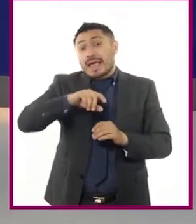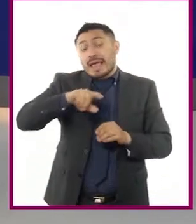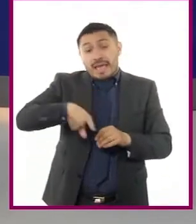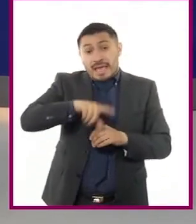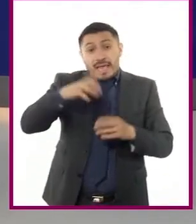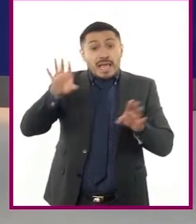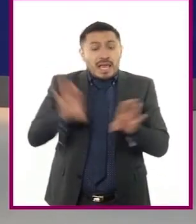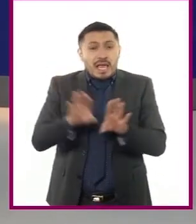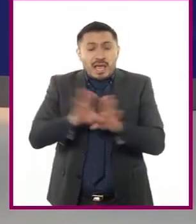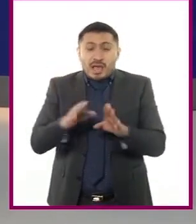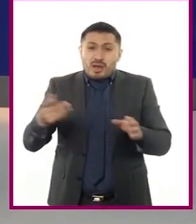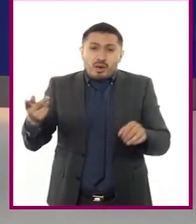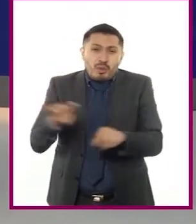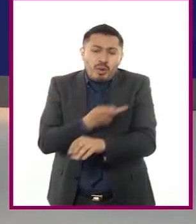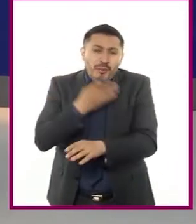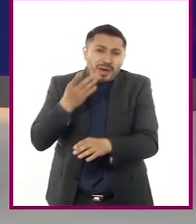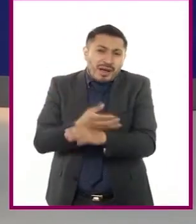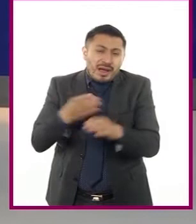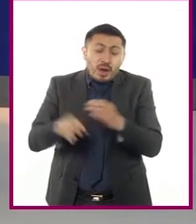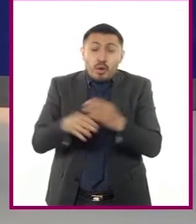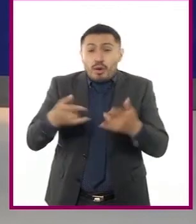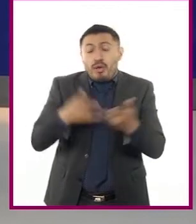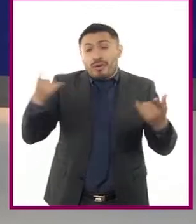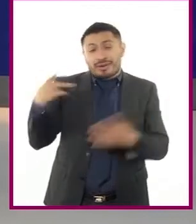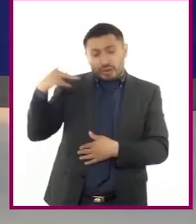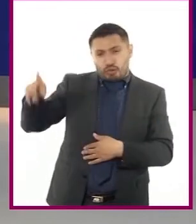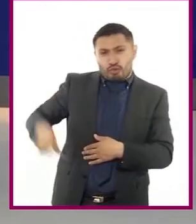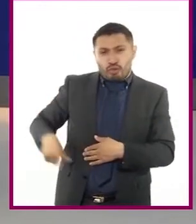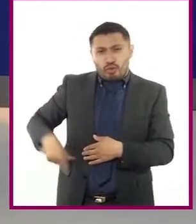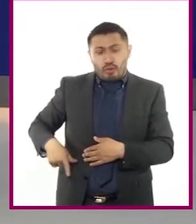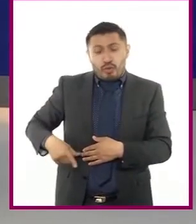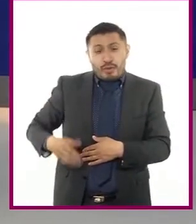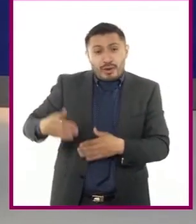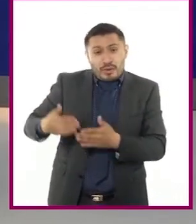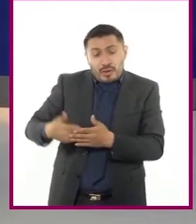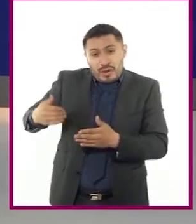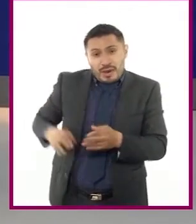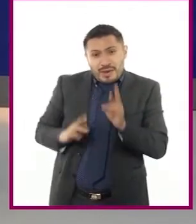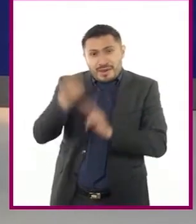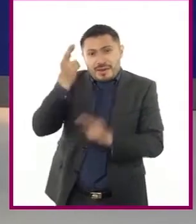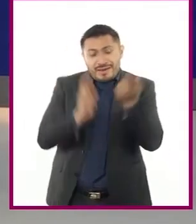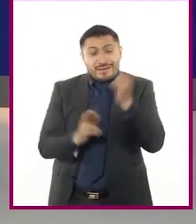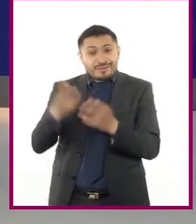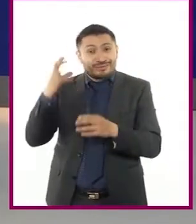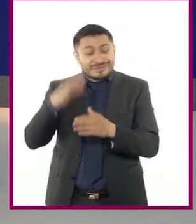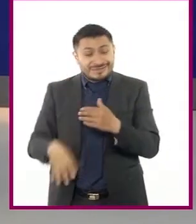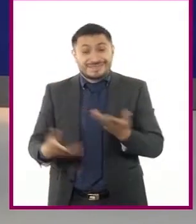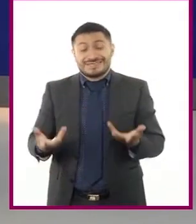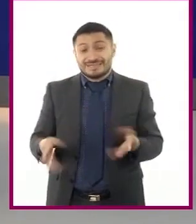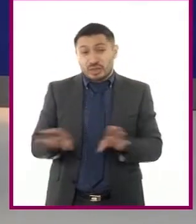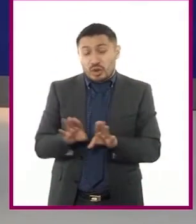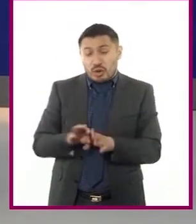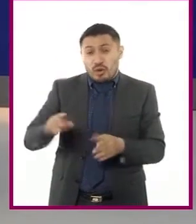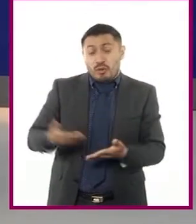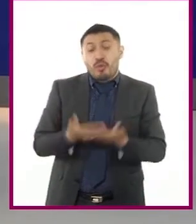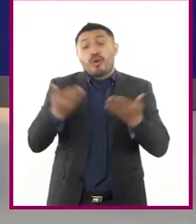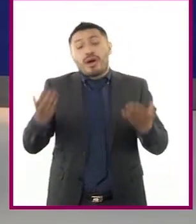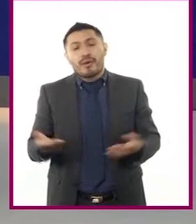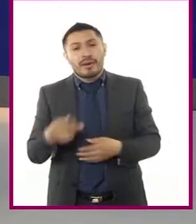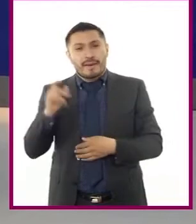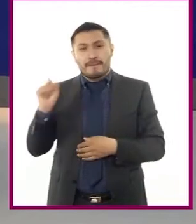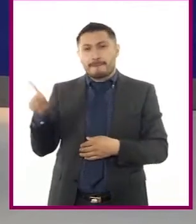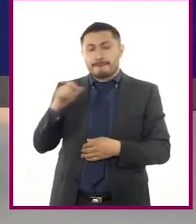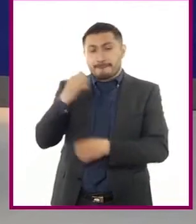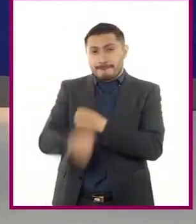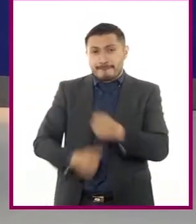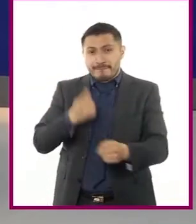yendo con un gobierno emanado de la revolución. ¿No fue por esos mismos años en que